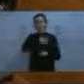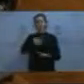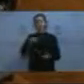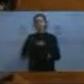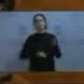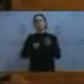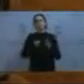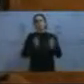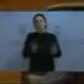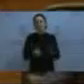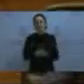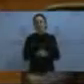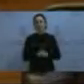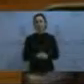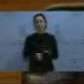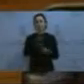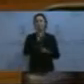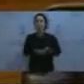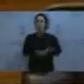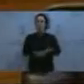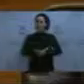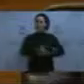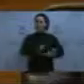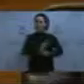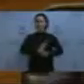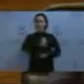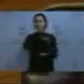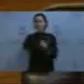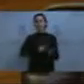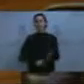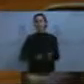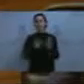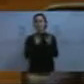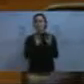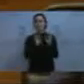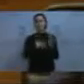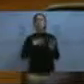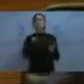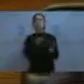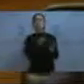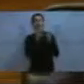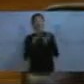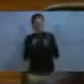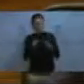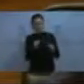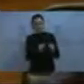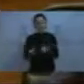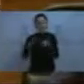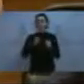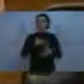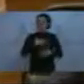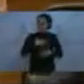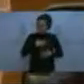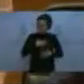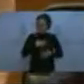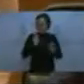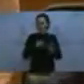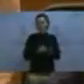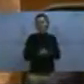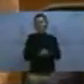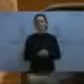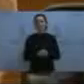ser. Y entendemos que el Gobierno y su consejería concretamente pudiera liderar ese debate. Fíjese que también sería legítimo, perfectamente